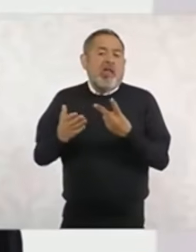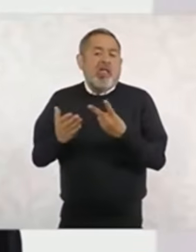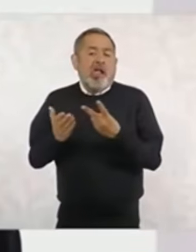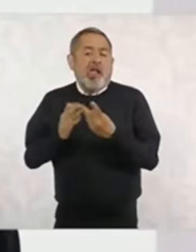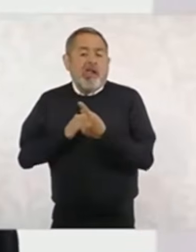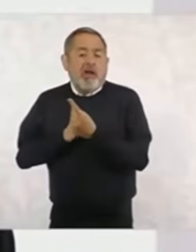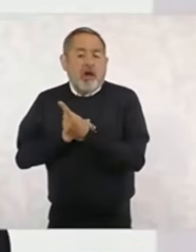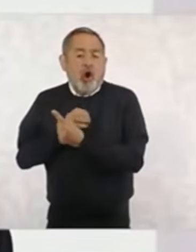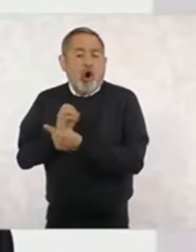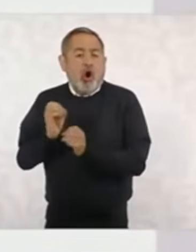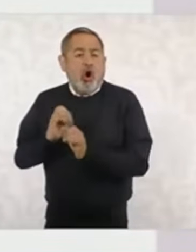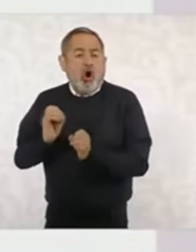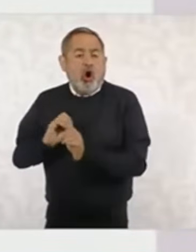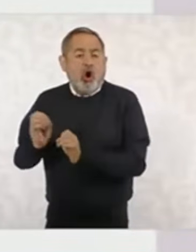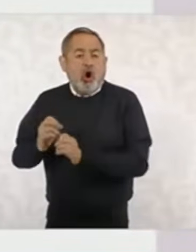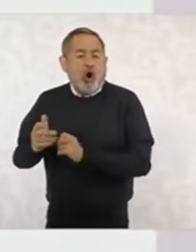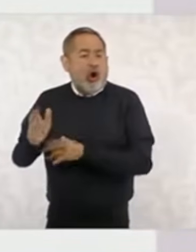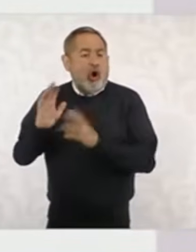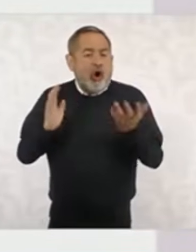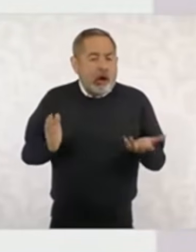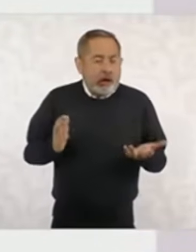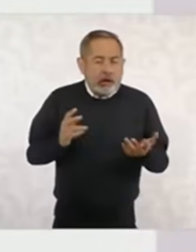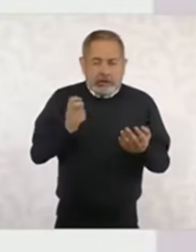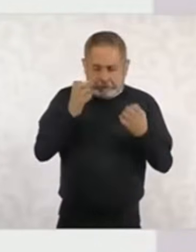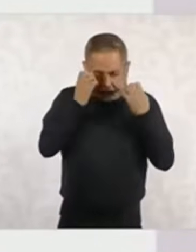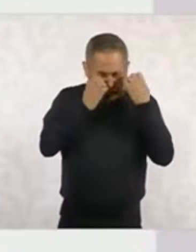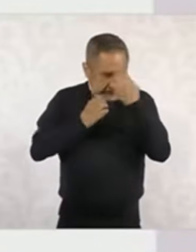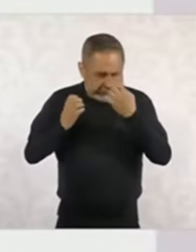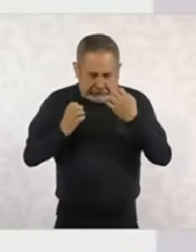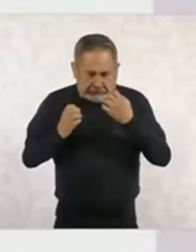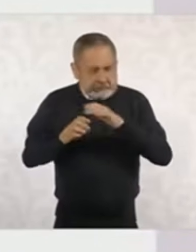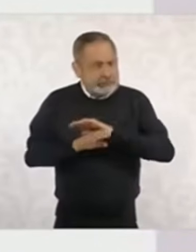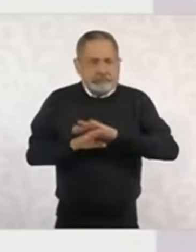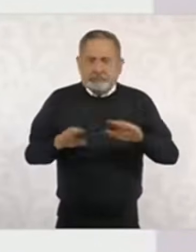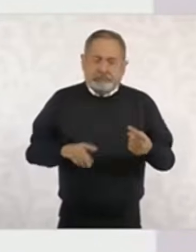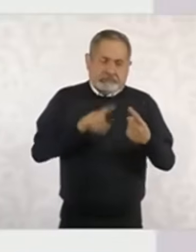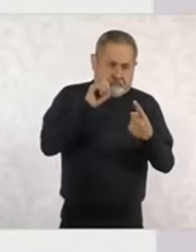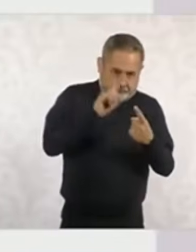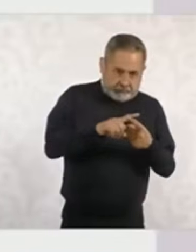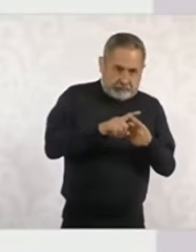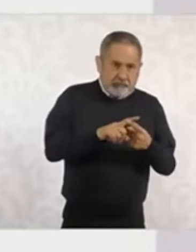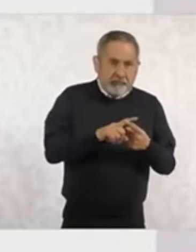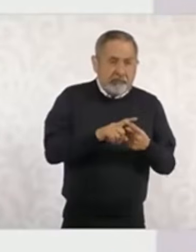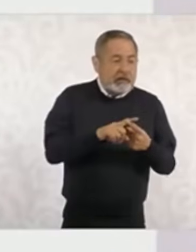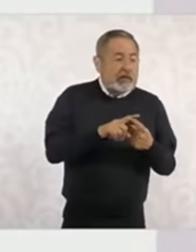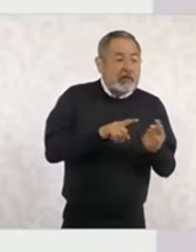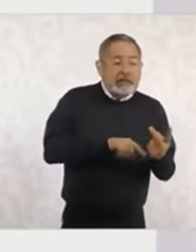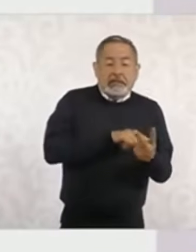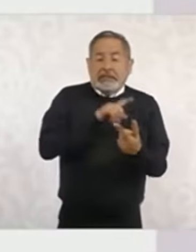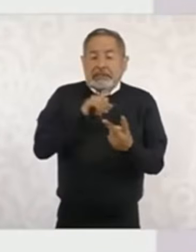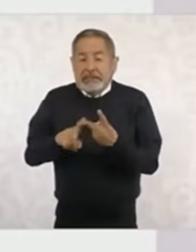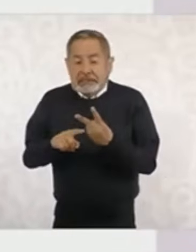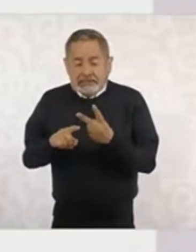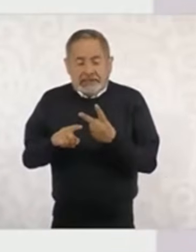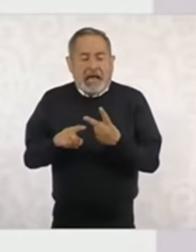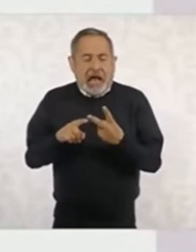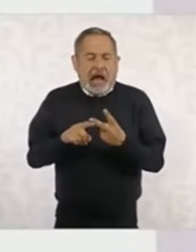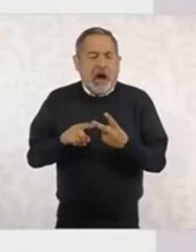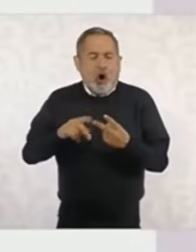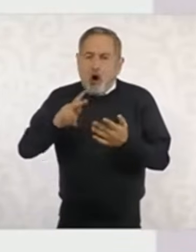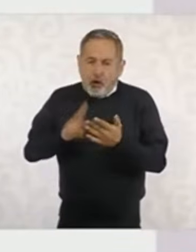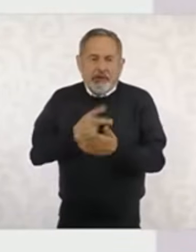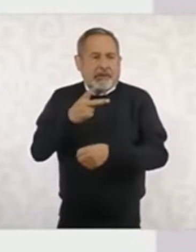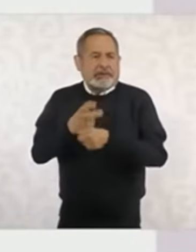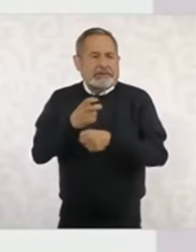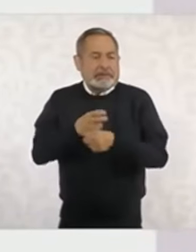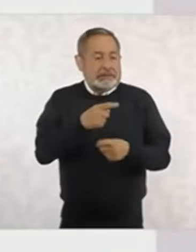Entonces, debido a todos los estudios, se dijo, después de 6 meses, la segunda vacunación. La mayoría de las